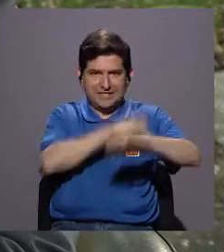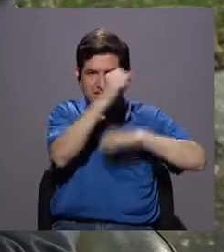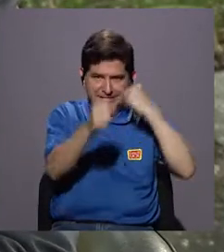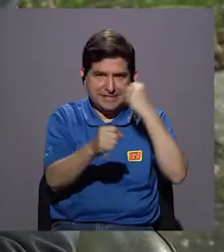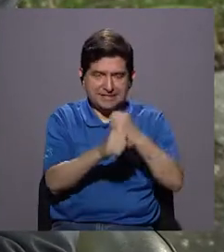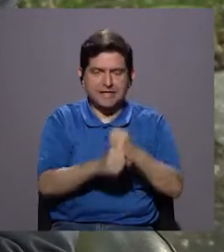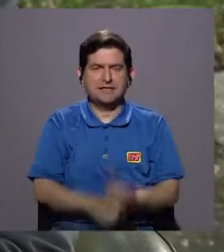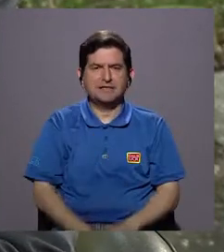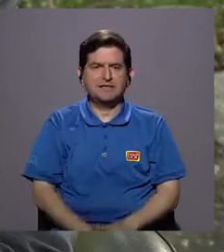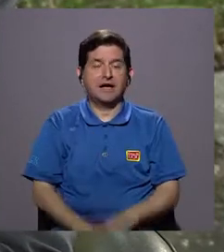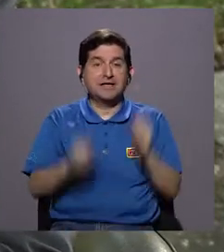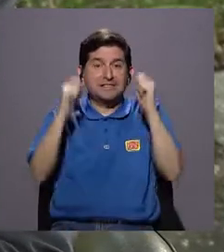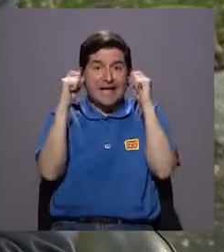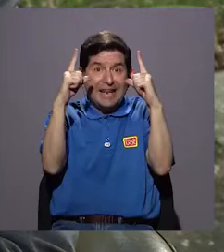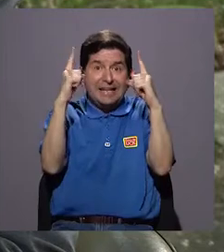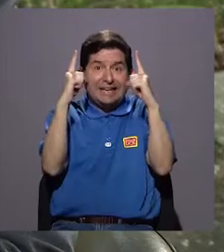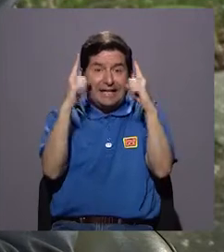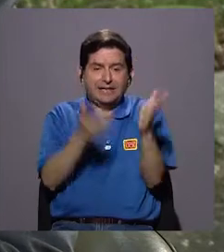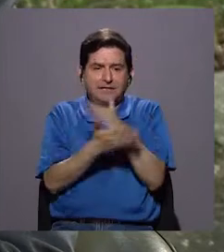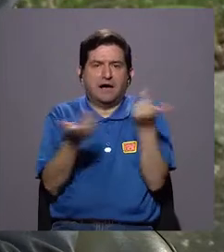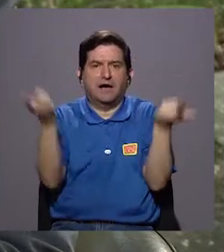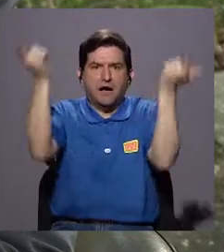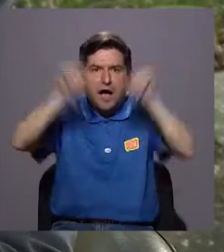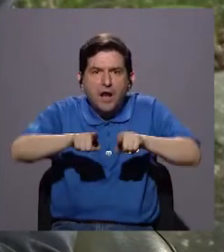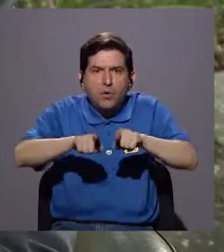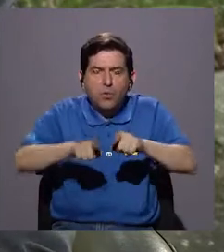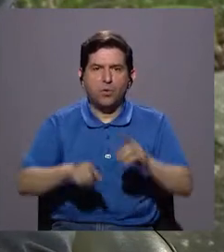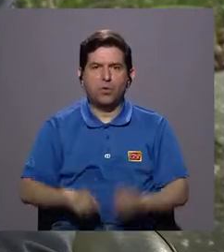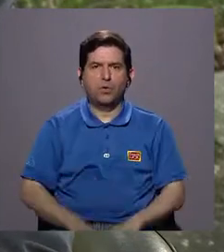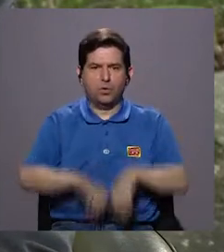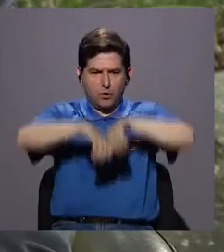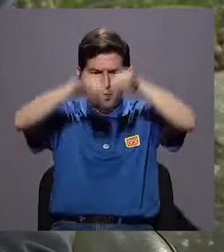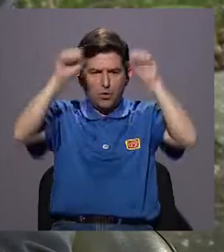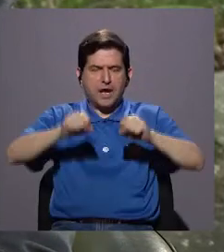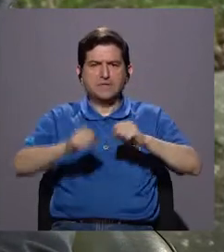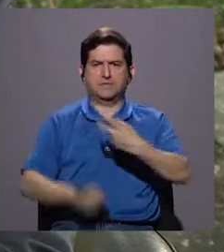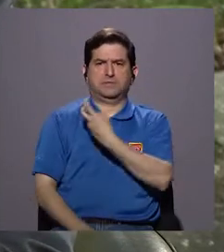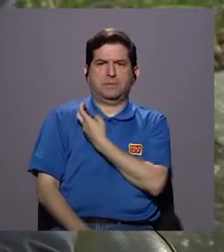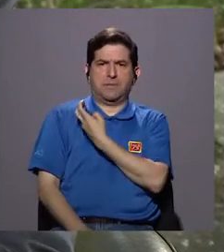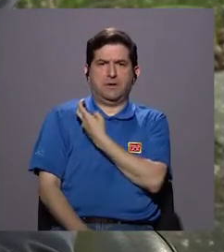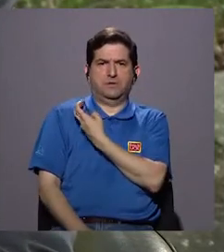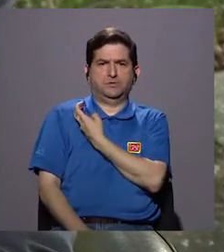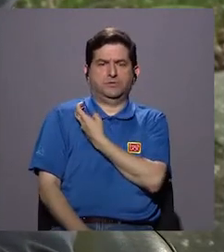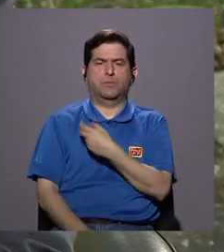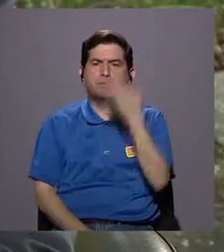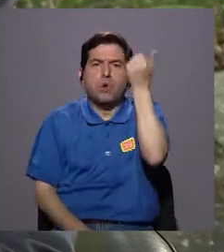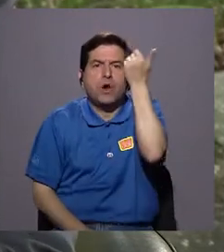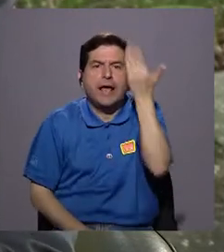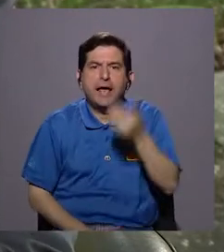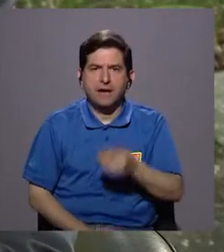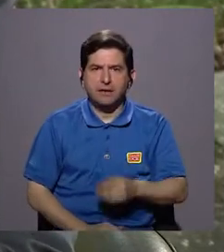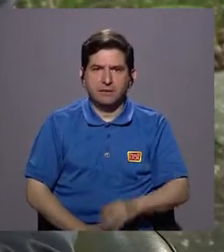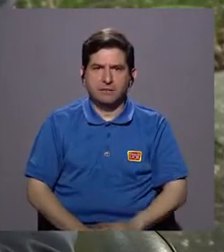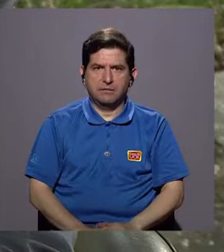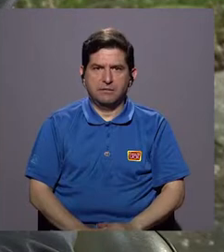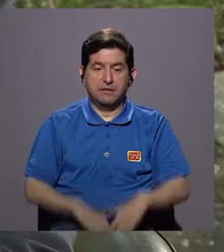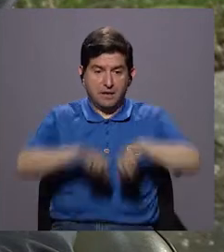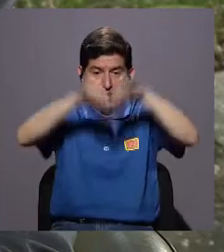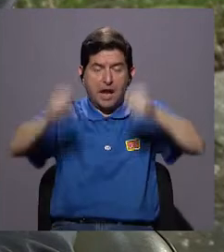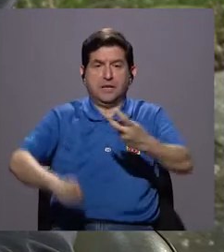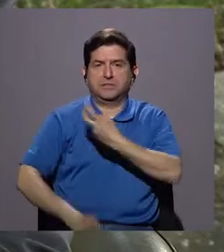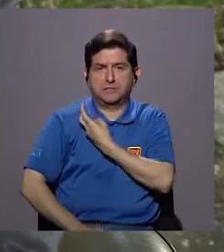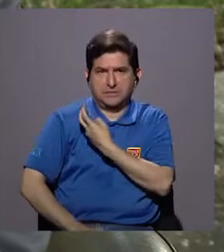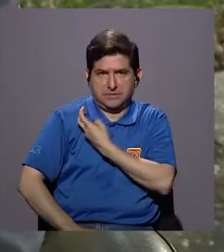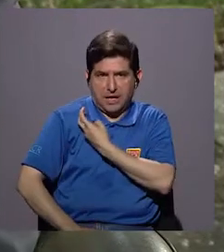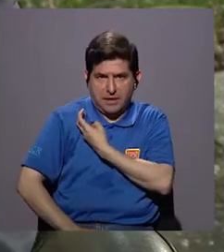edad, tiene que alertarnos de que algo está ocurriendo con nuestro sistema esquelético. ¿Por qué? Porque el sistema